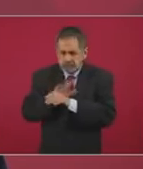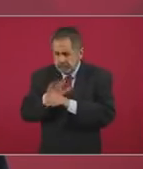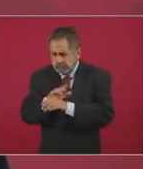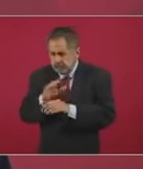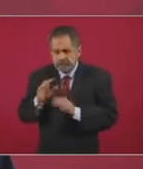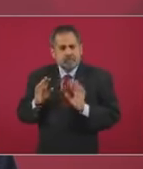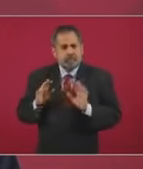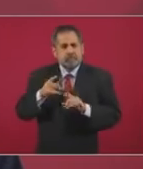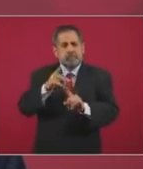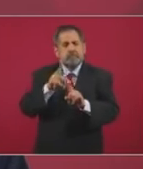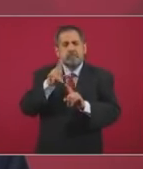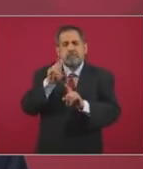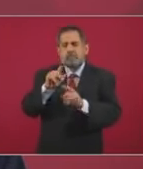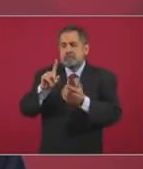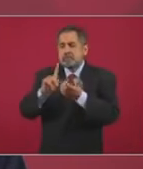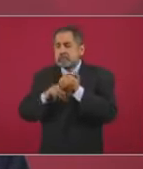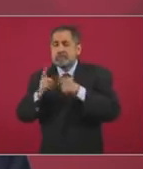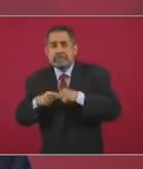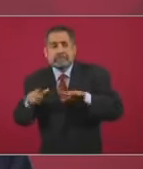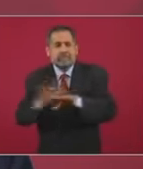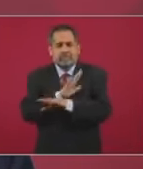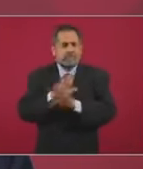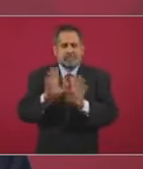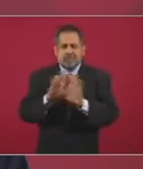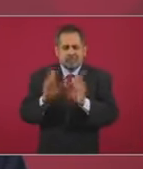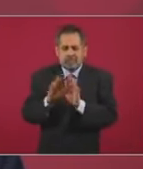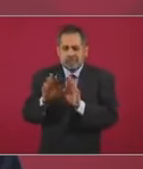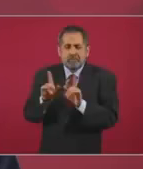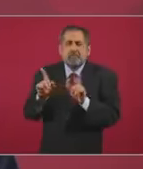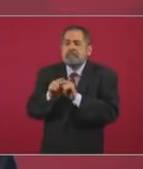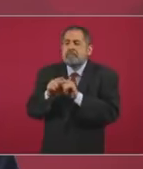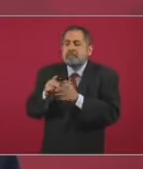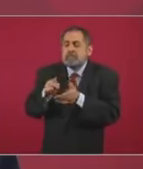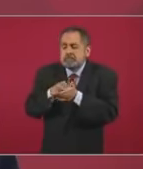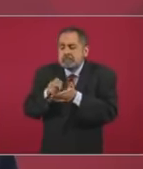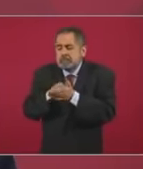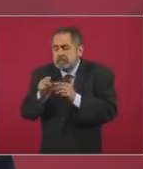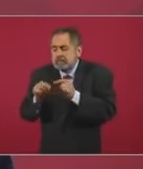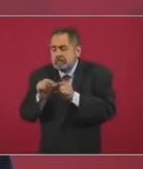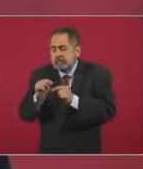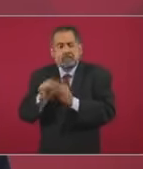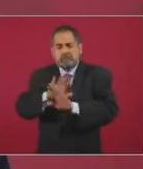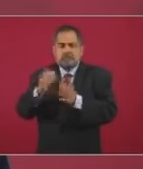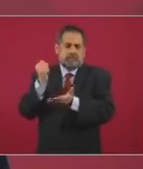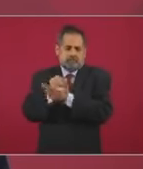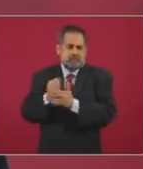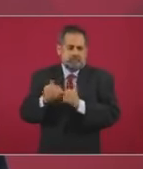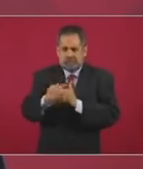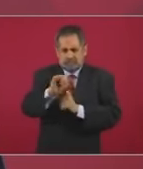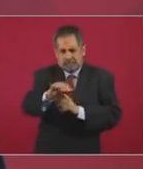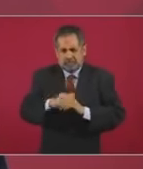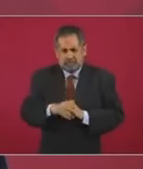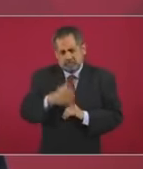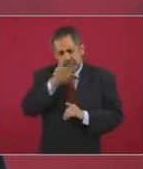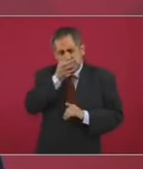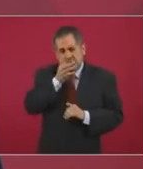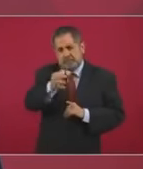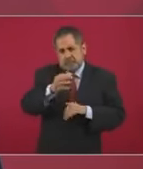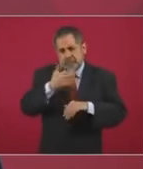pero repito, no en el fondo, sino en la forma, y ya aprobarla. Eso es lo que puedo